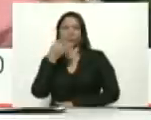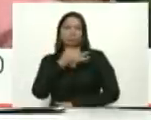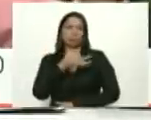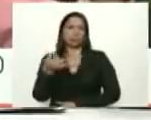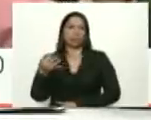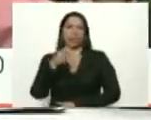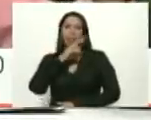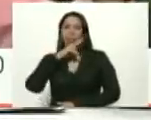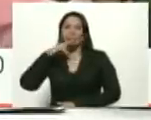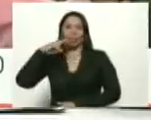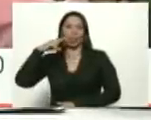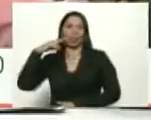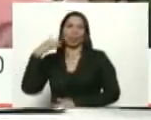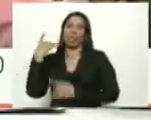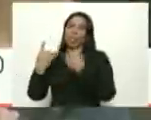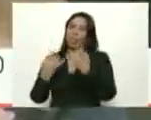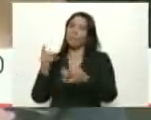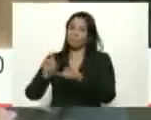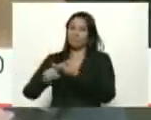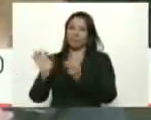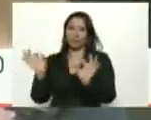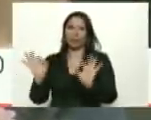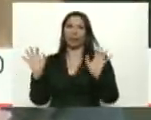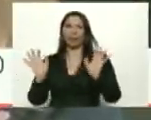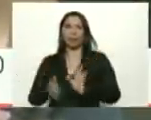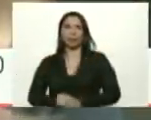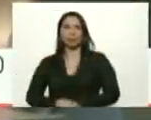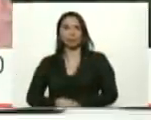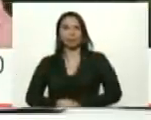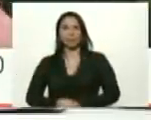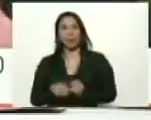espectacular. ¿Verdad, Silvia? Bueno,